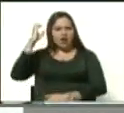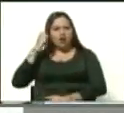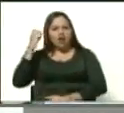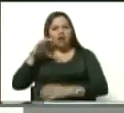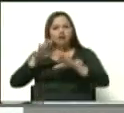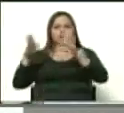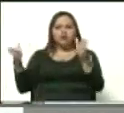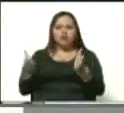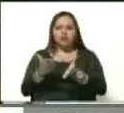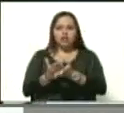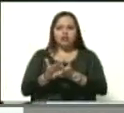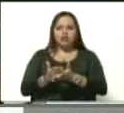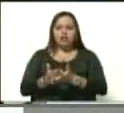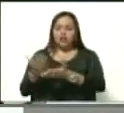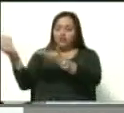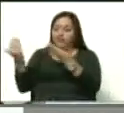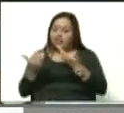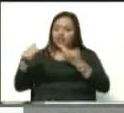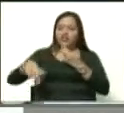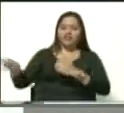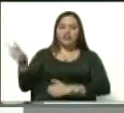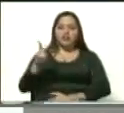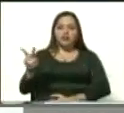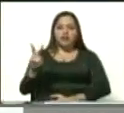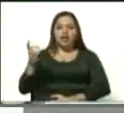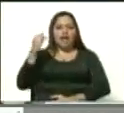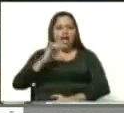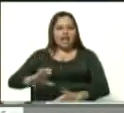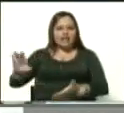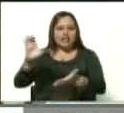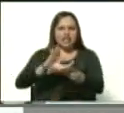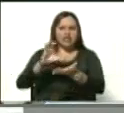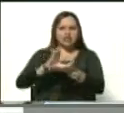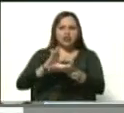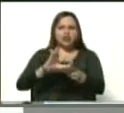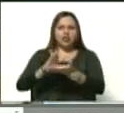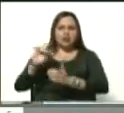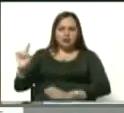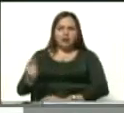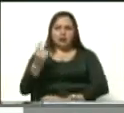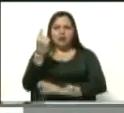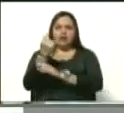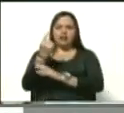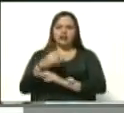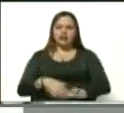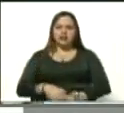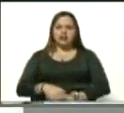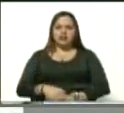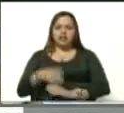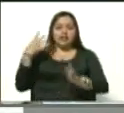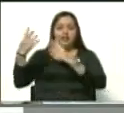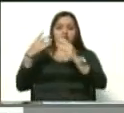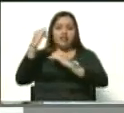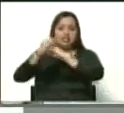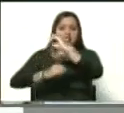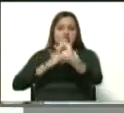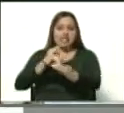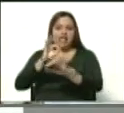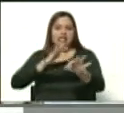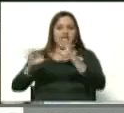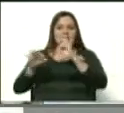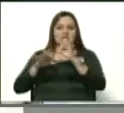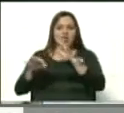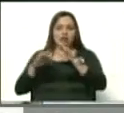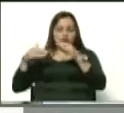nivel mundial viene para Venezuela, que será el epicentro de la primera edición del Festival Internacional de